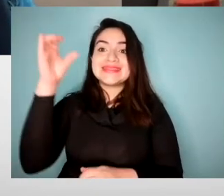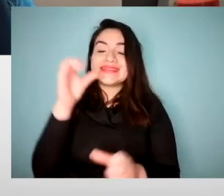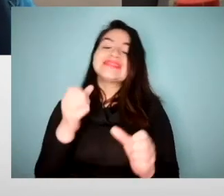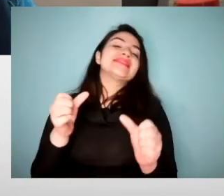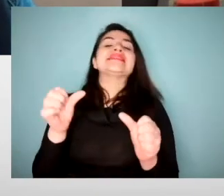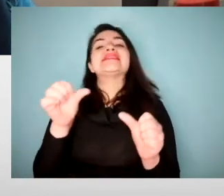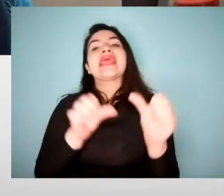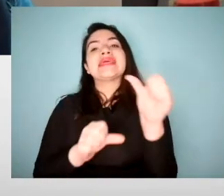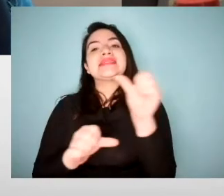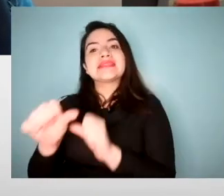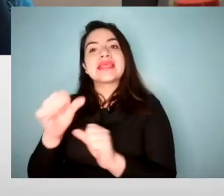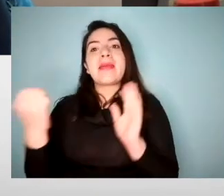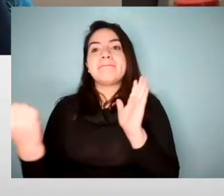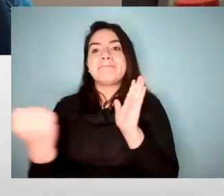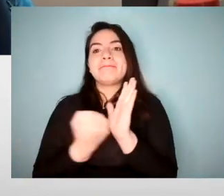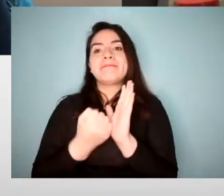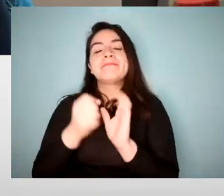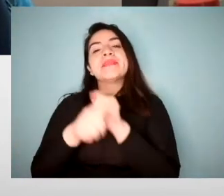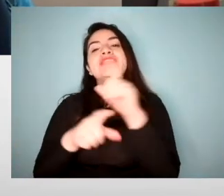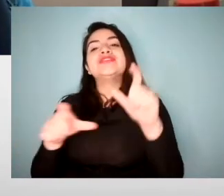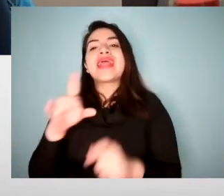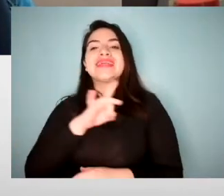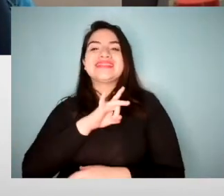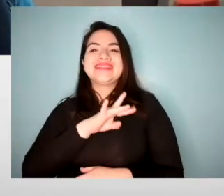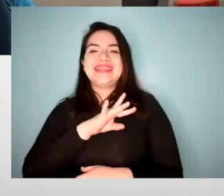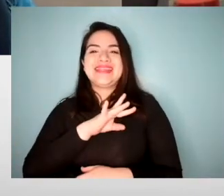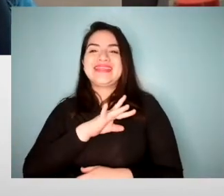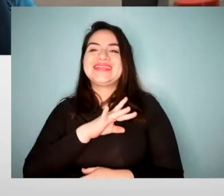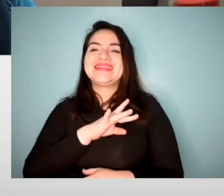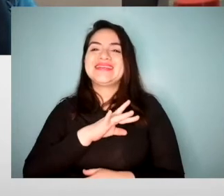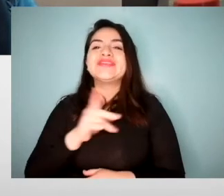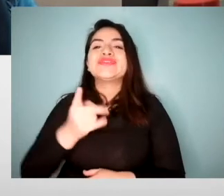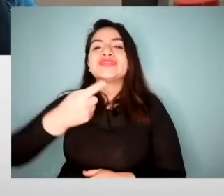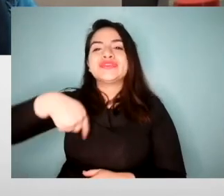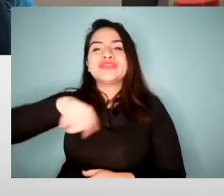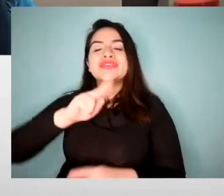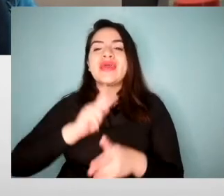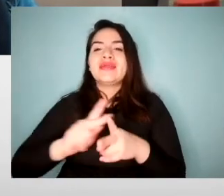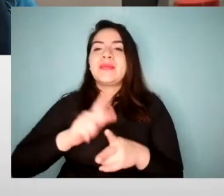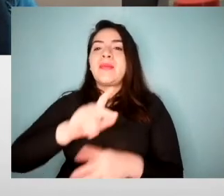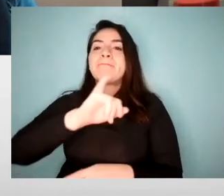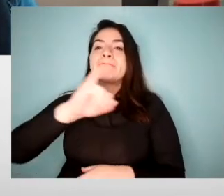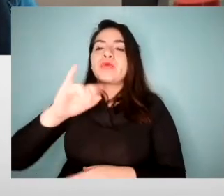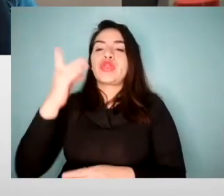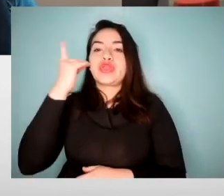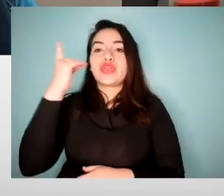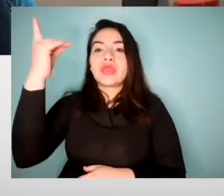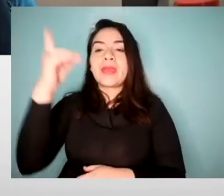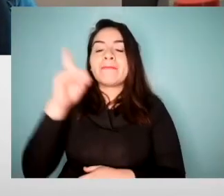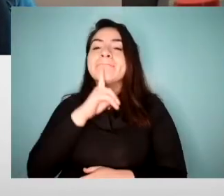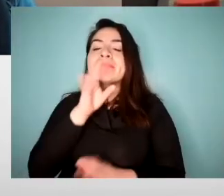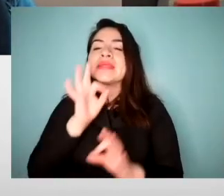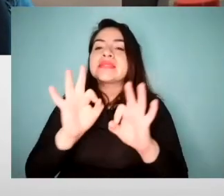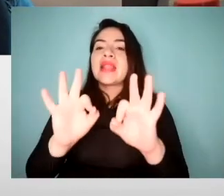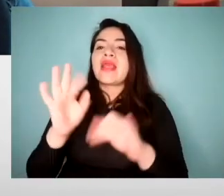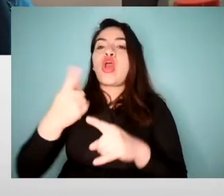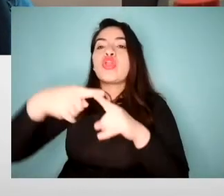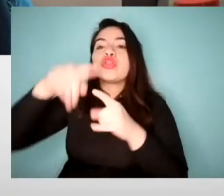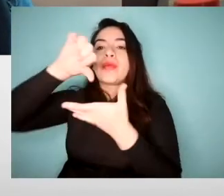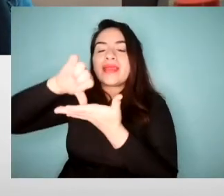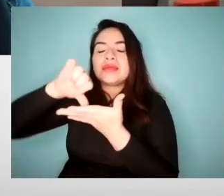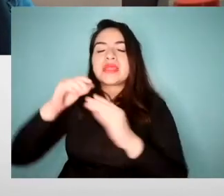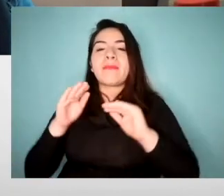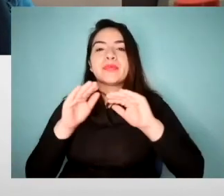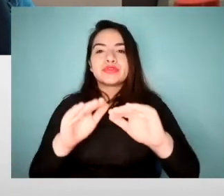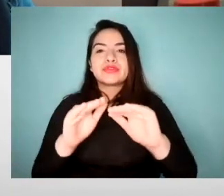como chilenos que hacemos, digamos, postdoctorados o especializaciones en el extranjero, de manera de aportar y demostrar que en